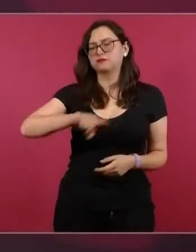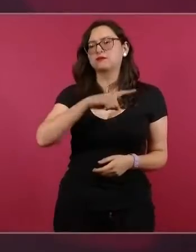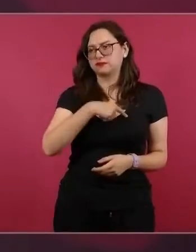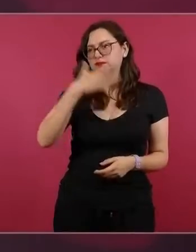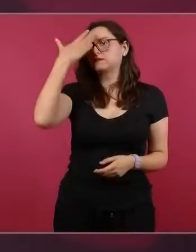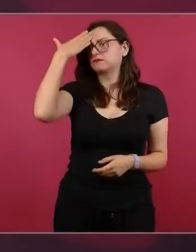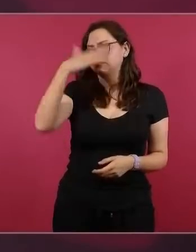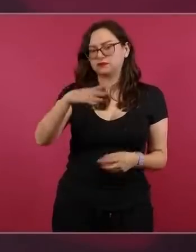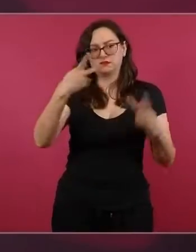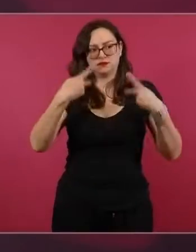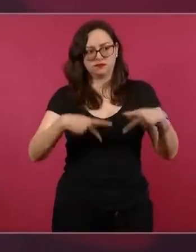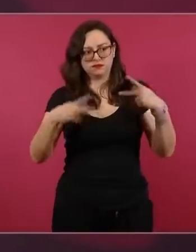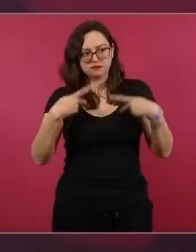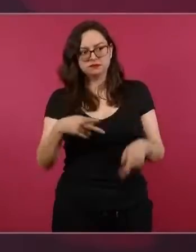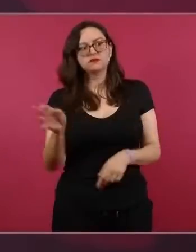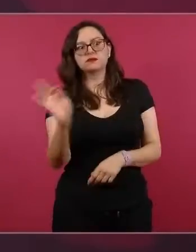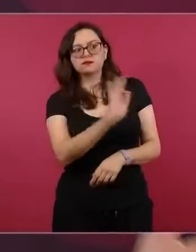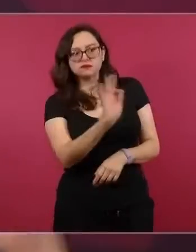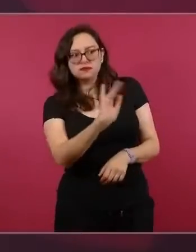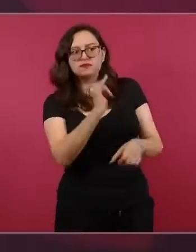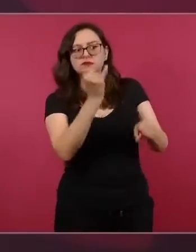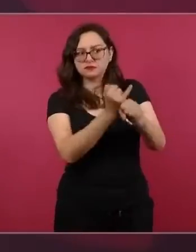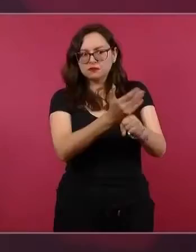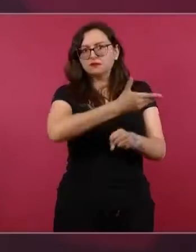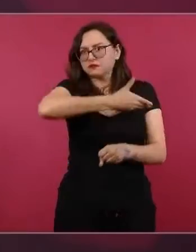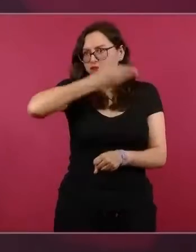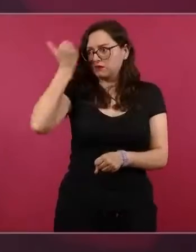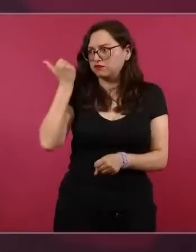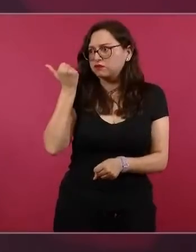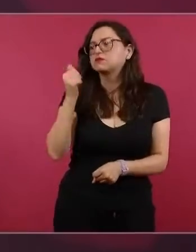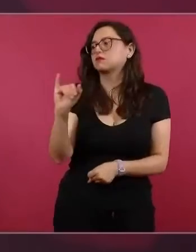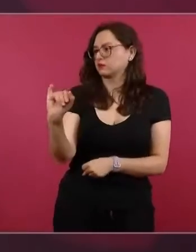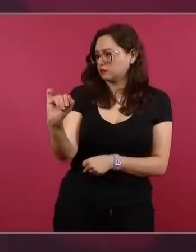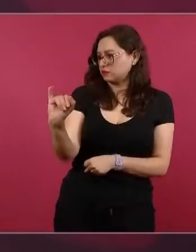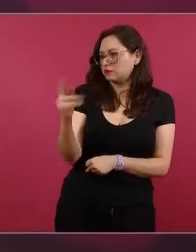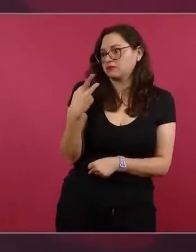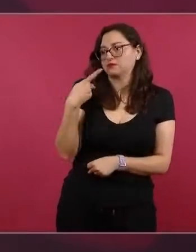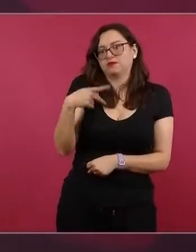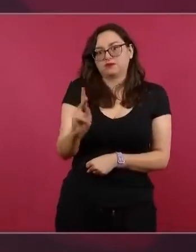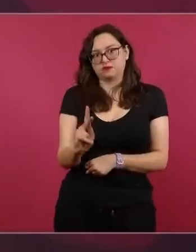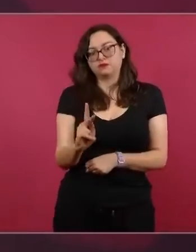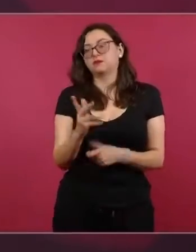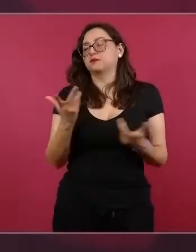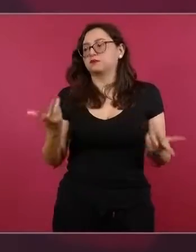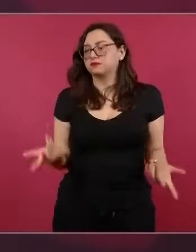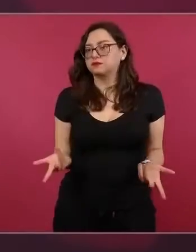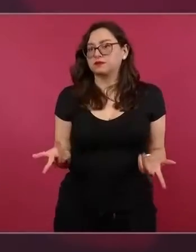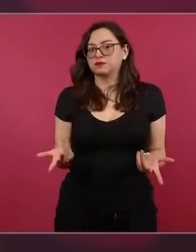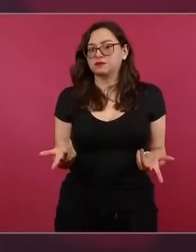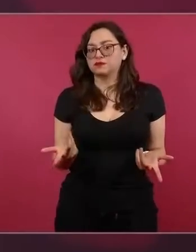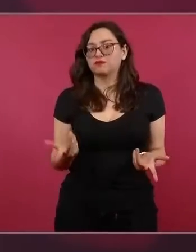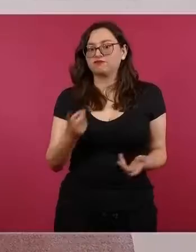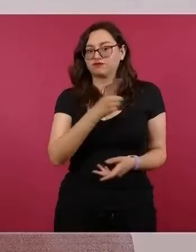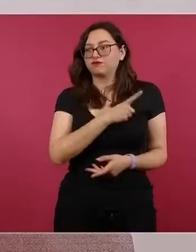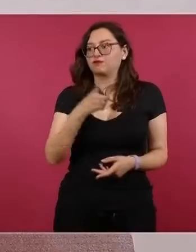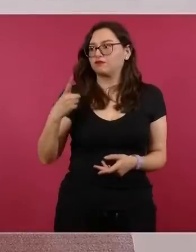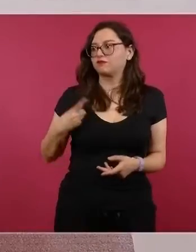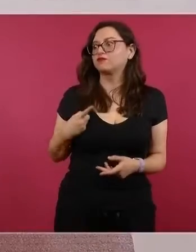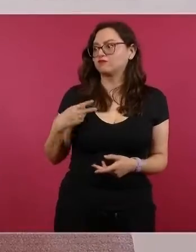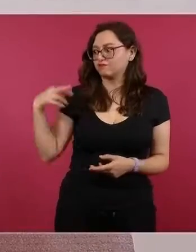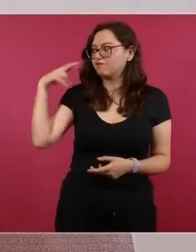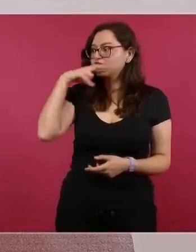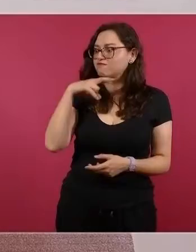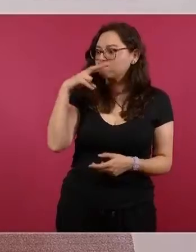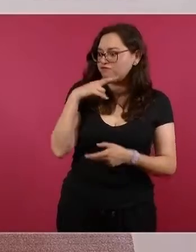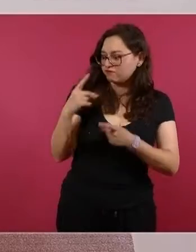inocencia? Claro. Pero el asunto es que podamos ir reduciendo estos temas y que no colapsemos un sistema que de por